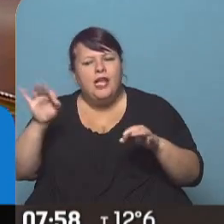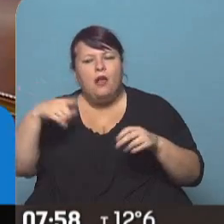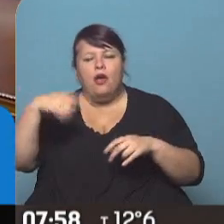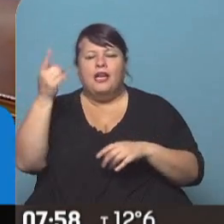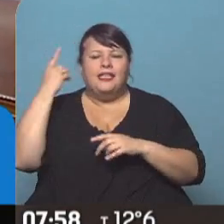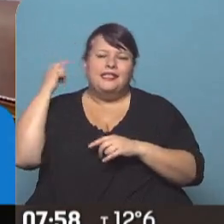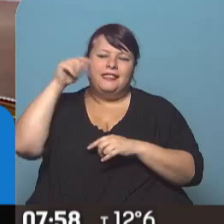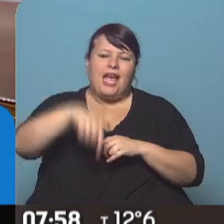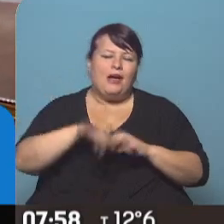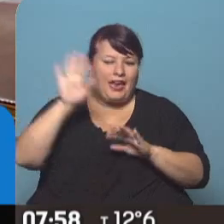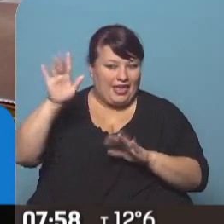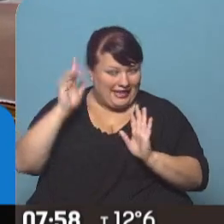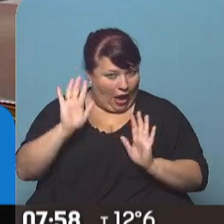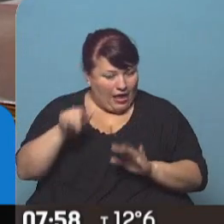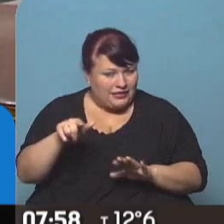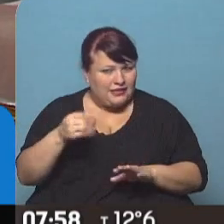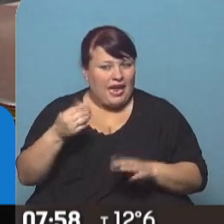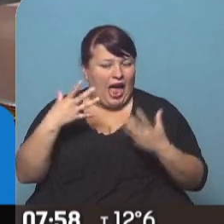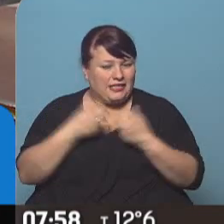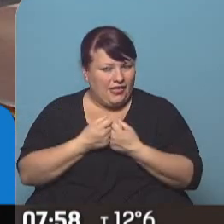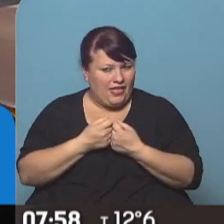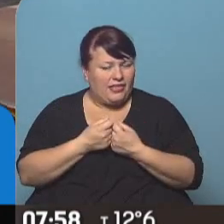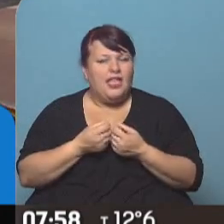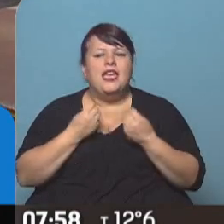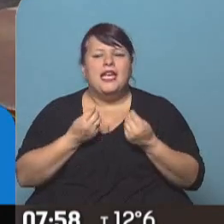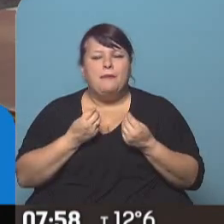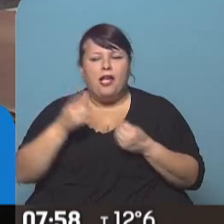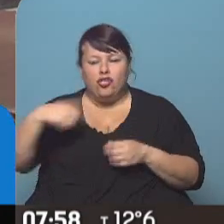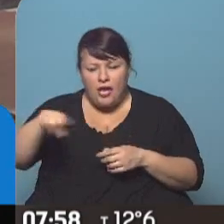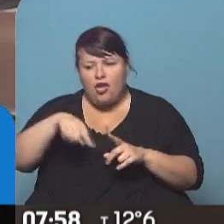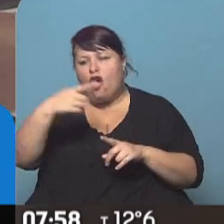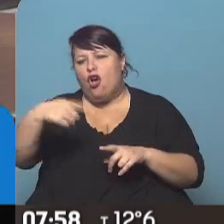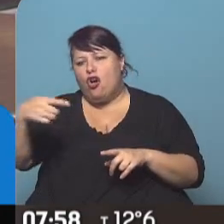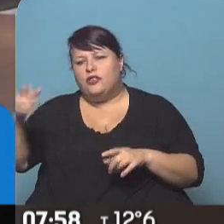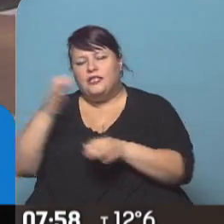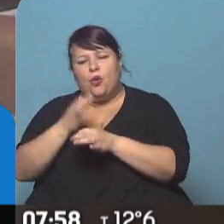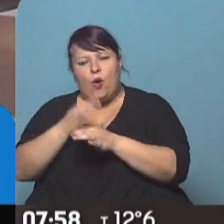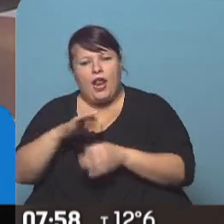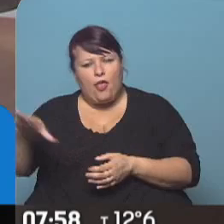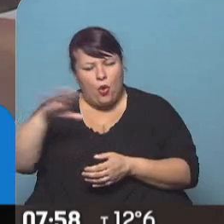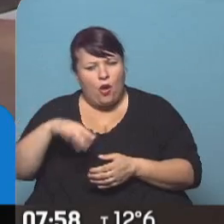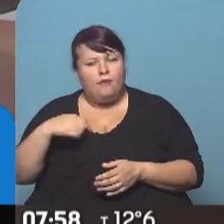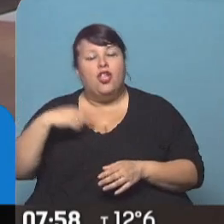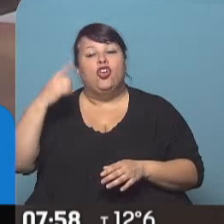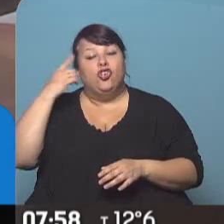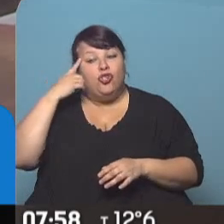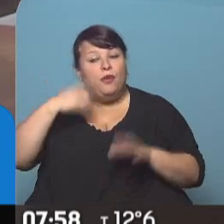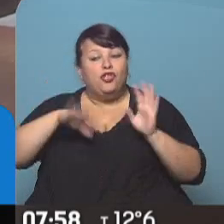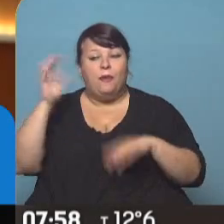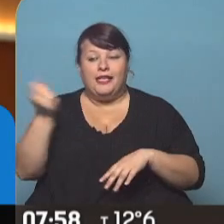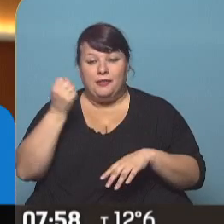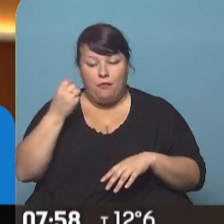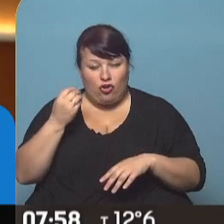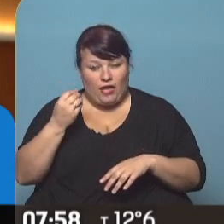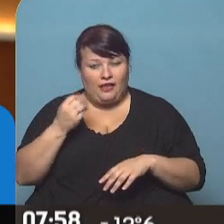chicos venían para acá porque así sucedió el accidente que sucedió con esa y otras otras escuelas de la zona creo que lo principal es